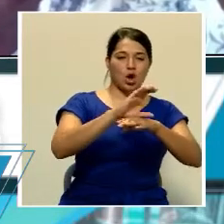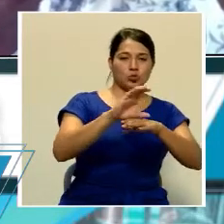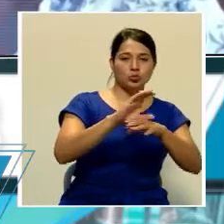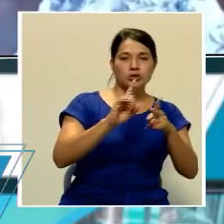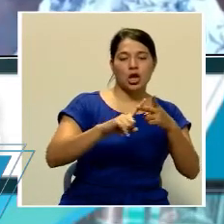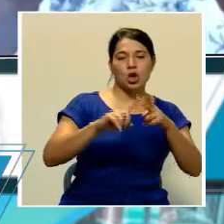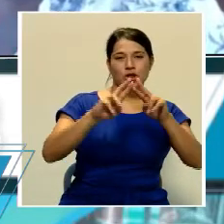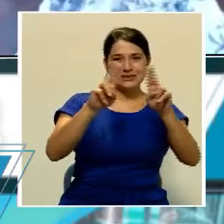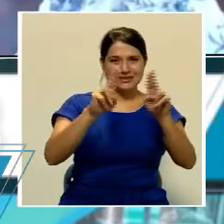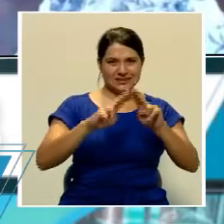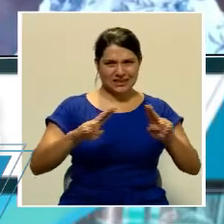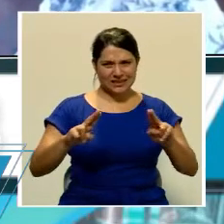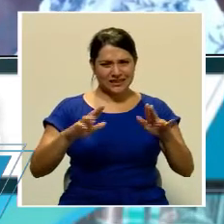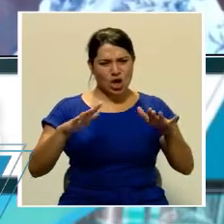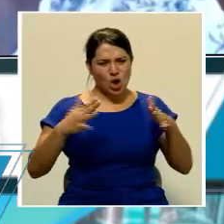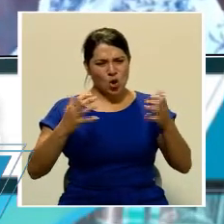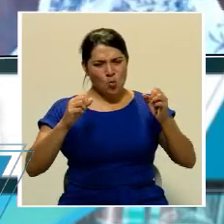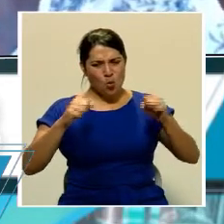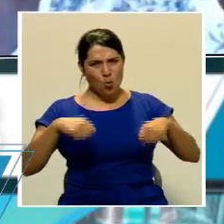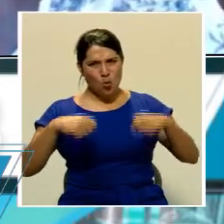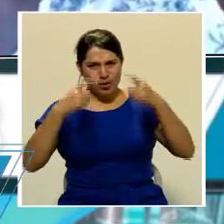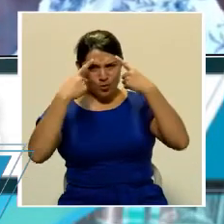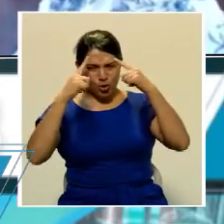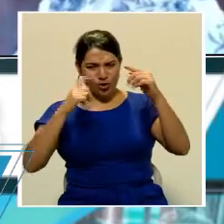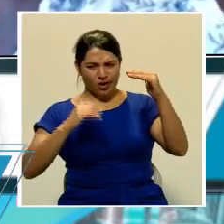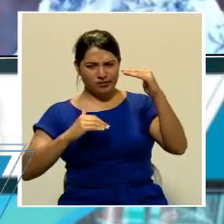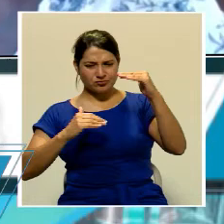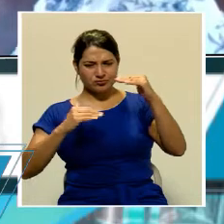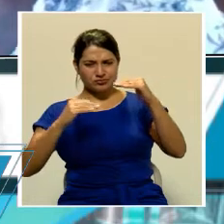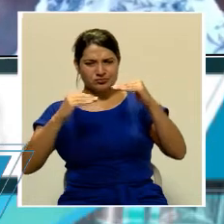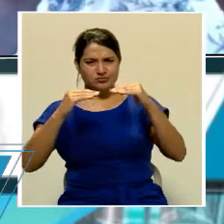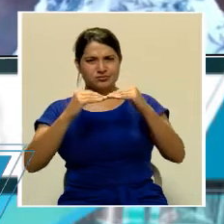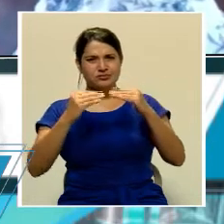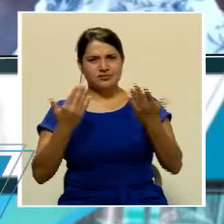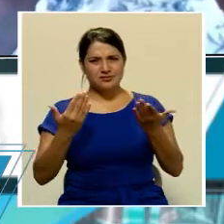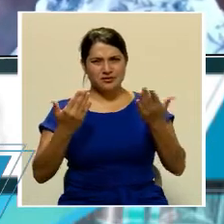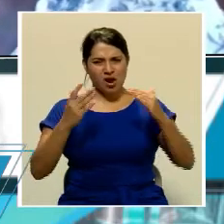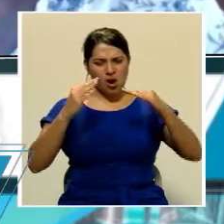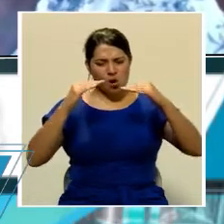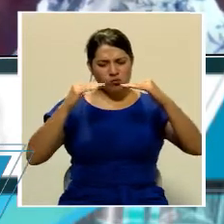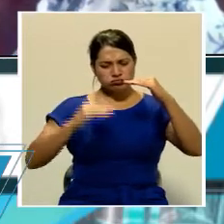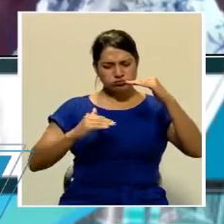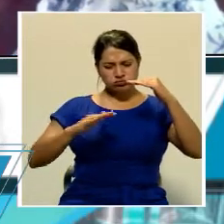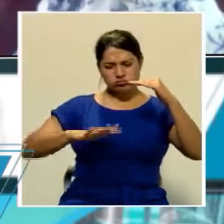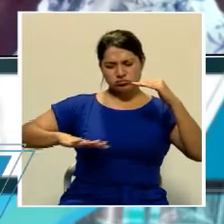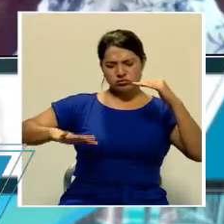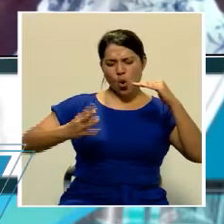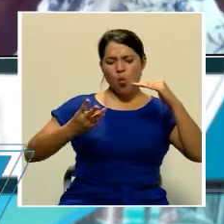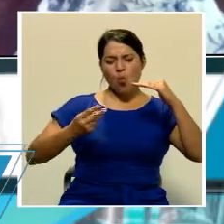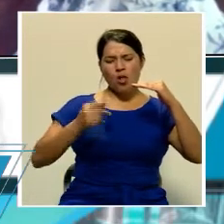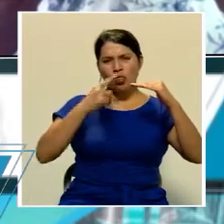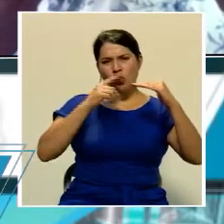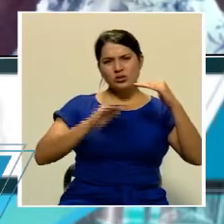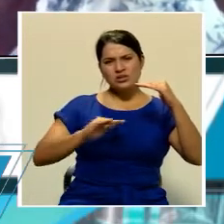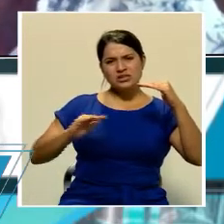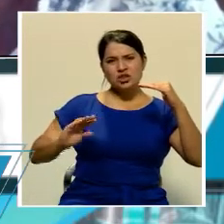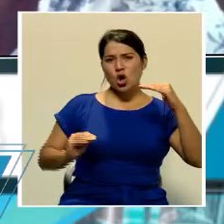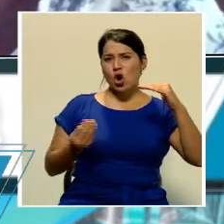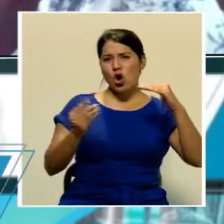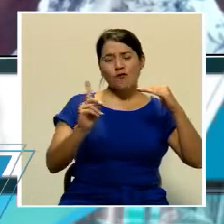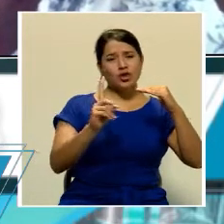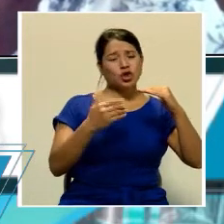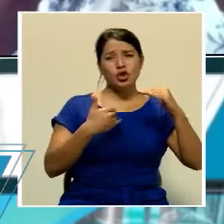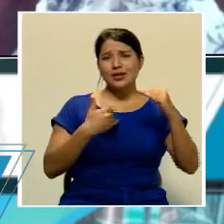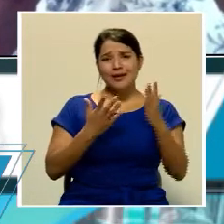dimensionar esa brecha digital? ¿Cuántos niños y jóvenes no tienen acceso y dónde están? Ahí nos va marcando